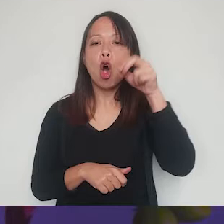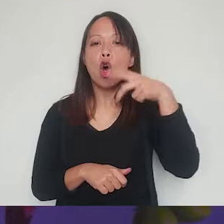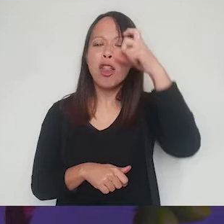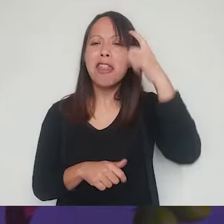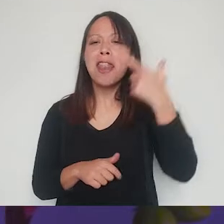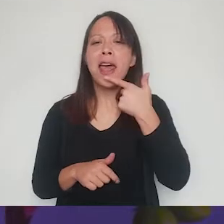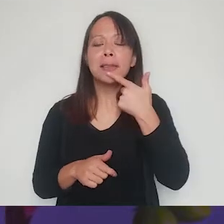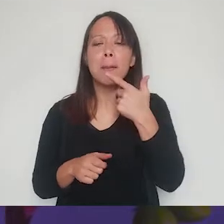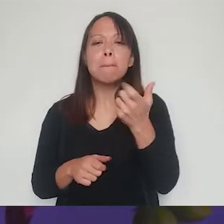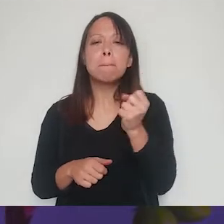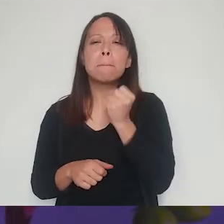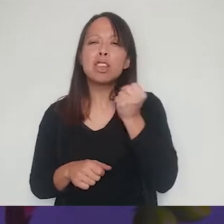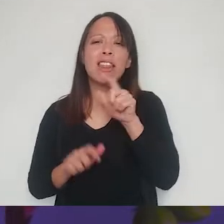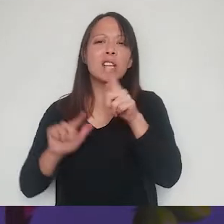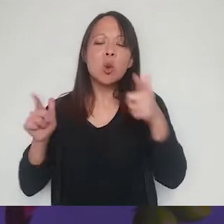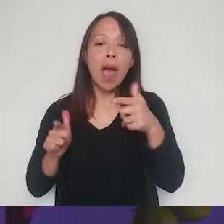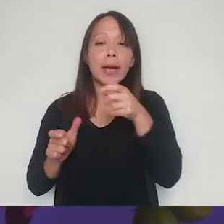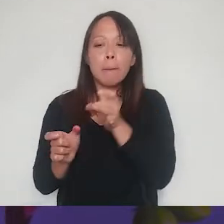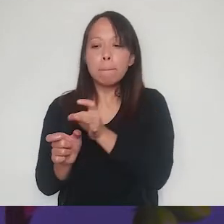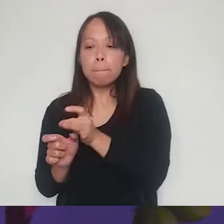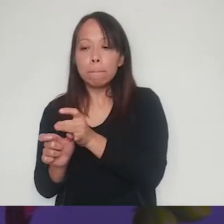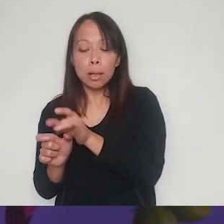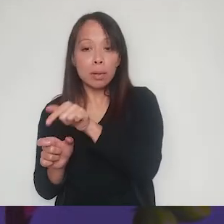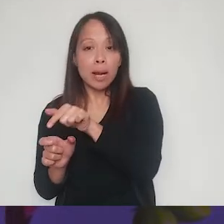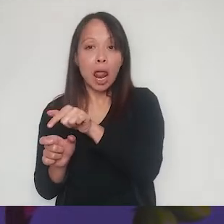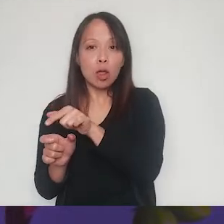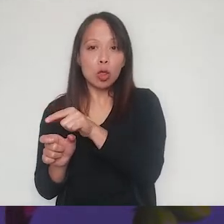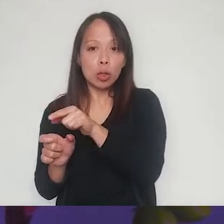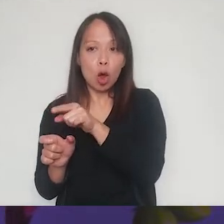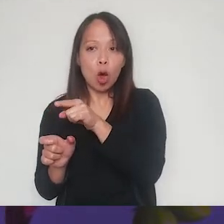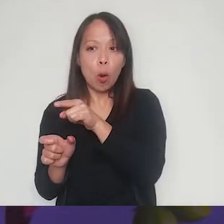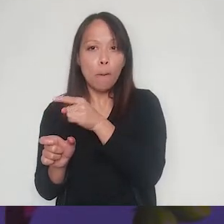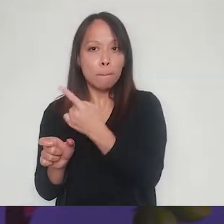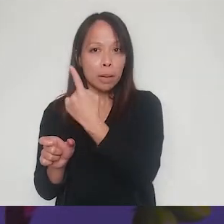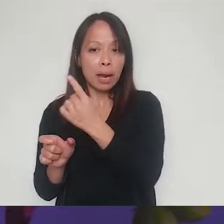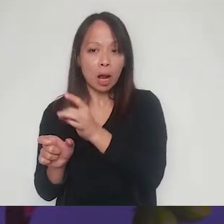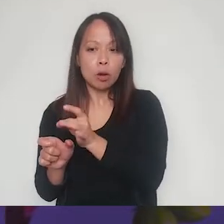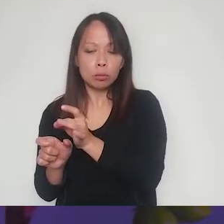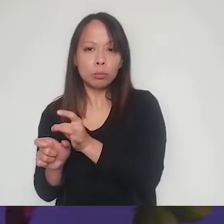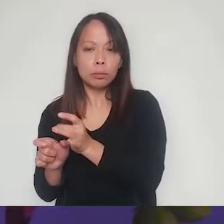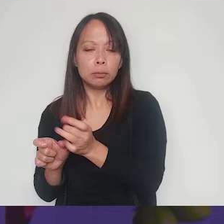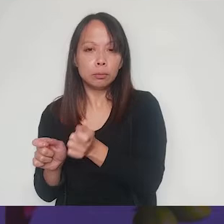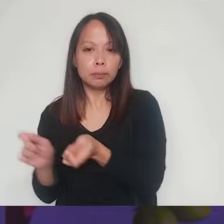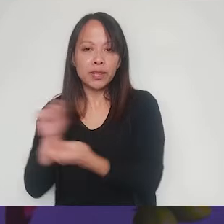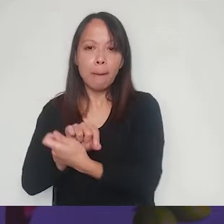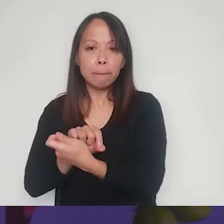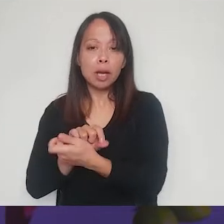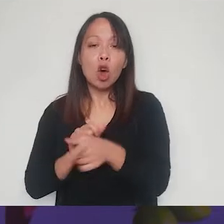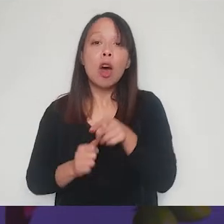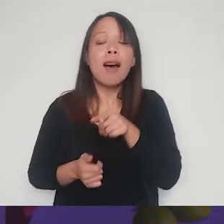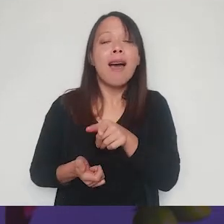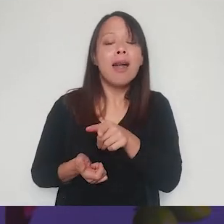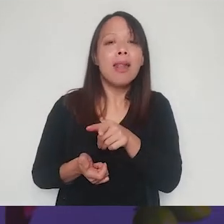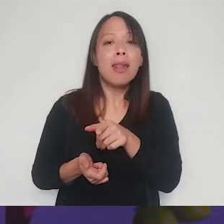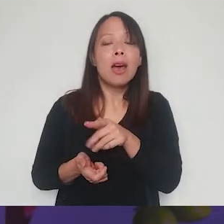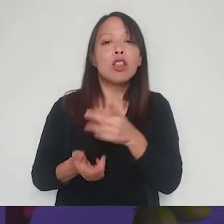porque en el ejemplo que nosotros estamos viendo acá, el segundo intrón se remueve primero y el primer intrón se remueve segundo. Entonces